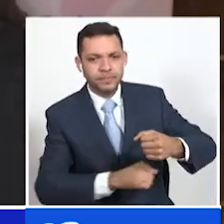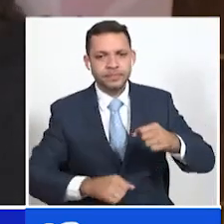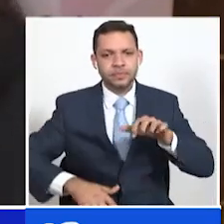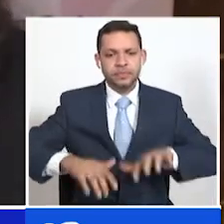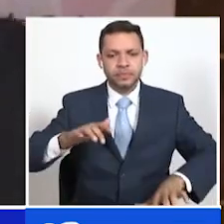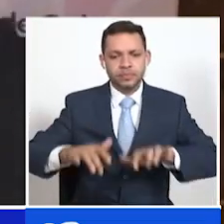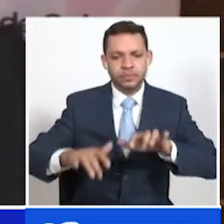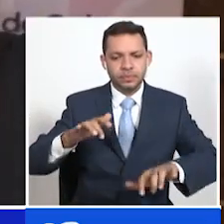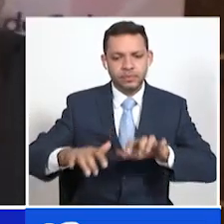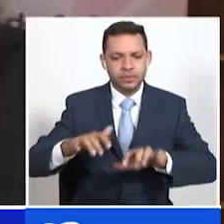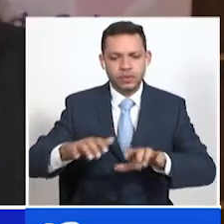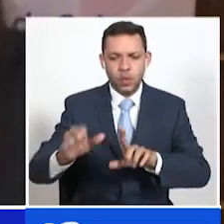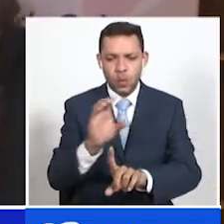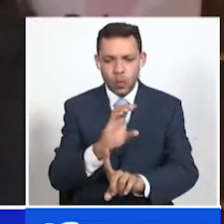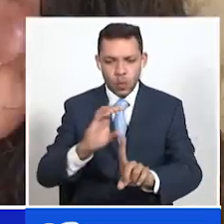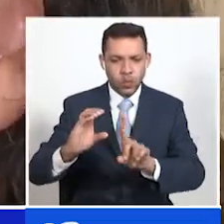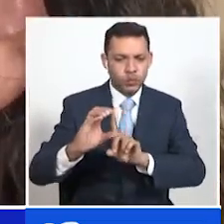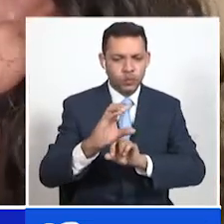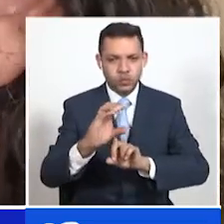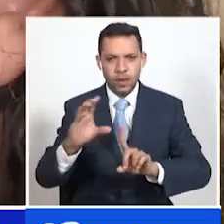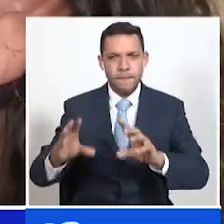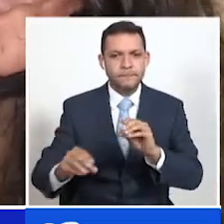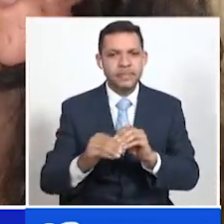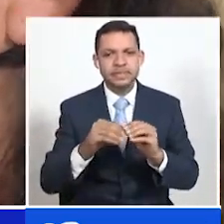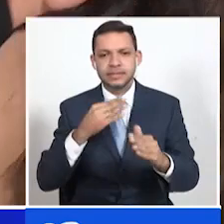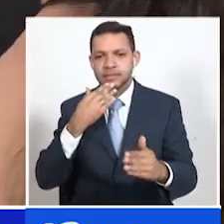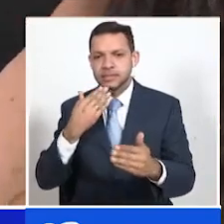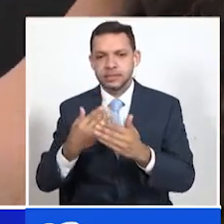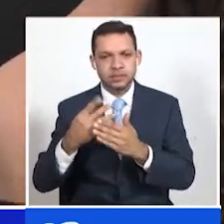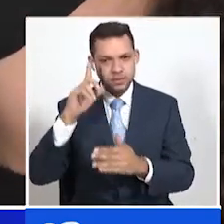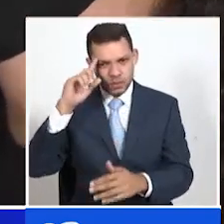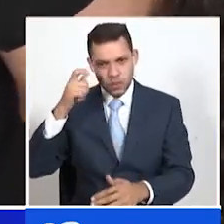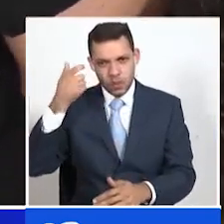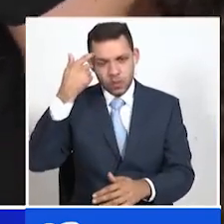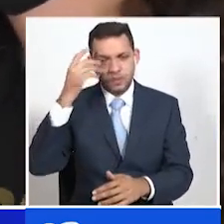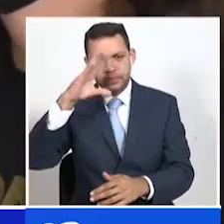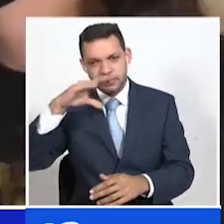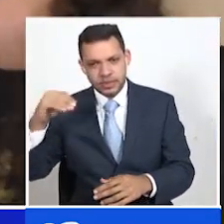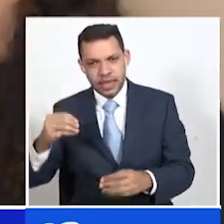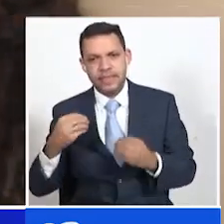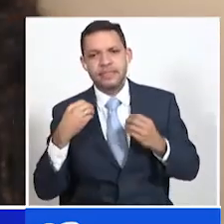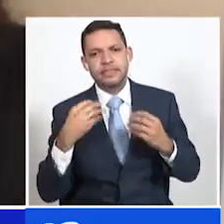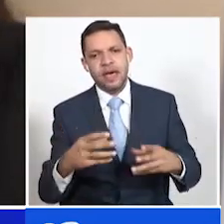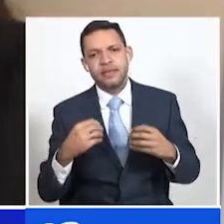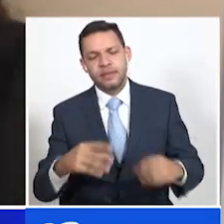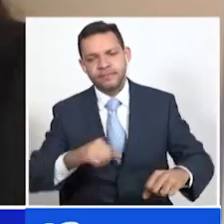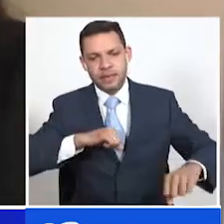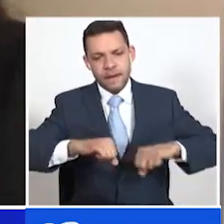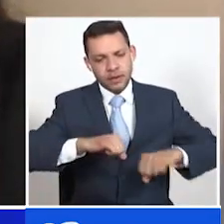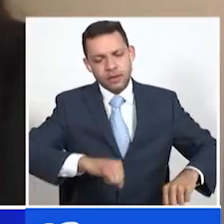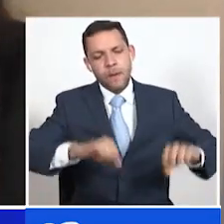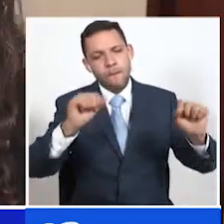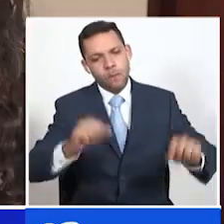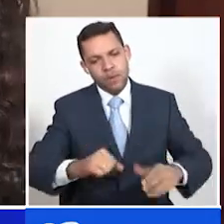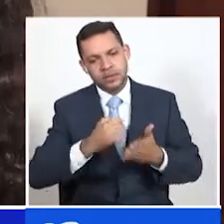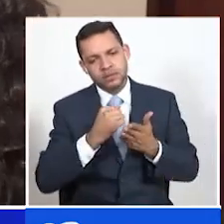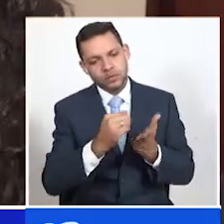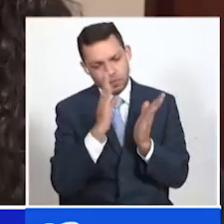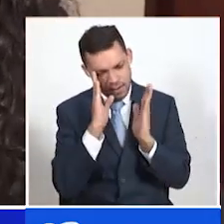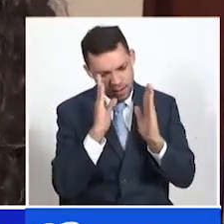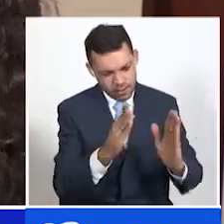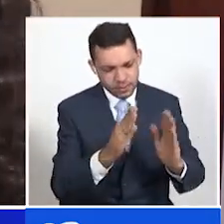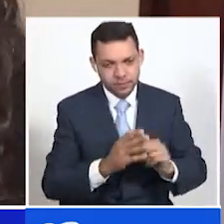Secretaría de Cultura del departamento y gracias al gobernador del Quindío, se plasman actividades para socorrer el llamado de este gremio.